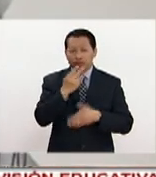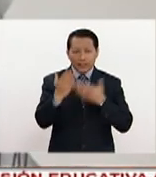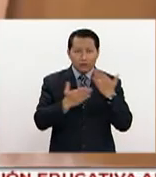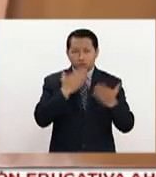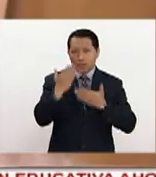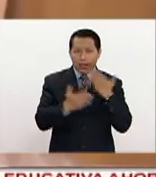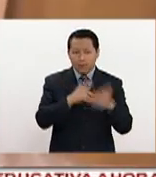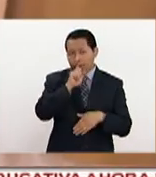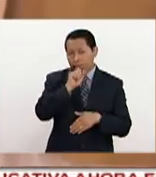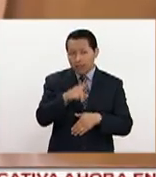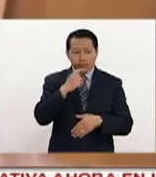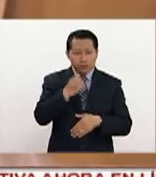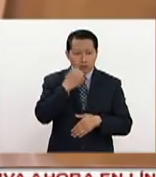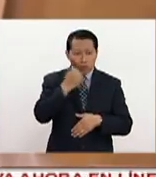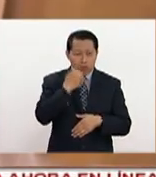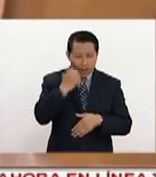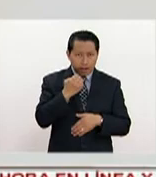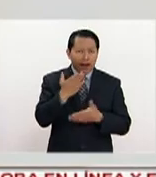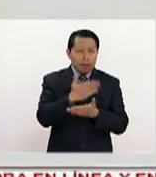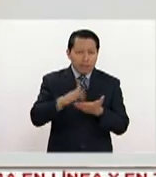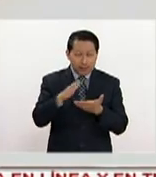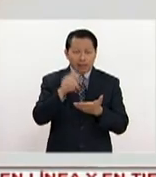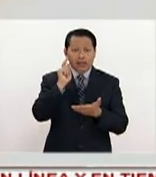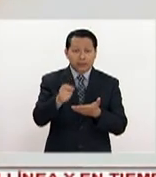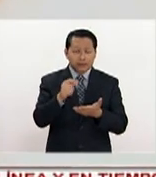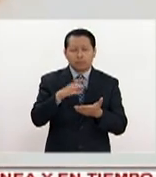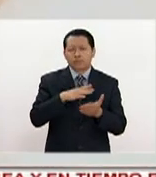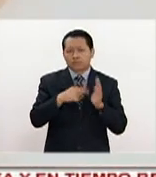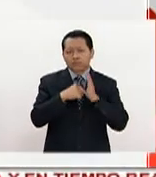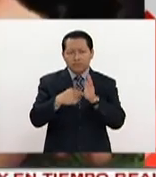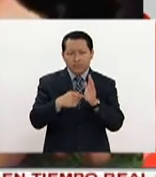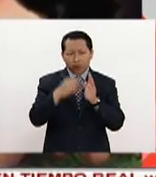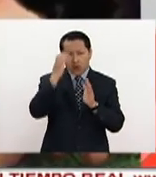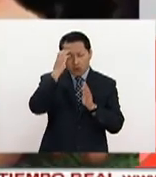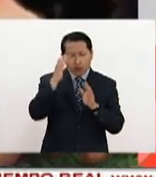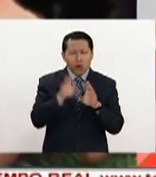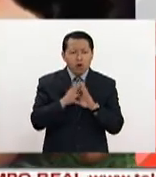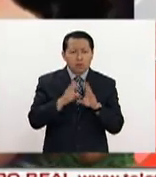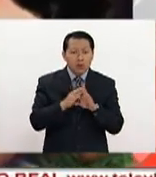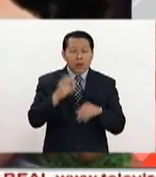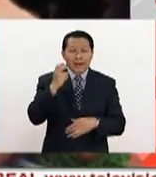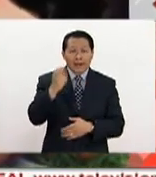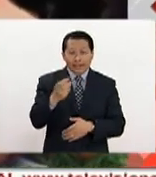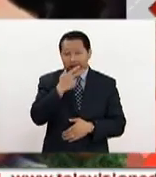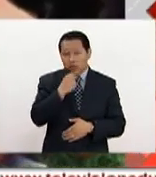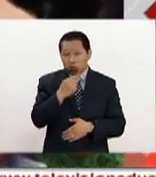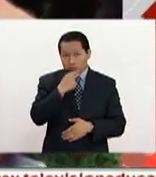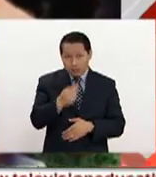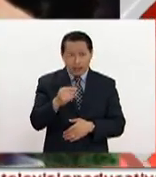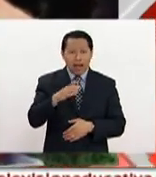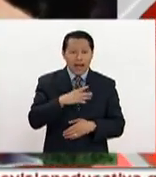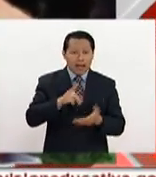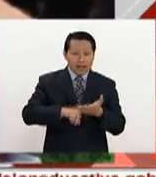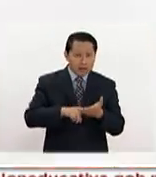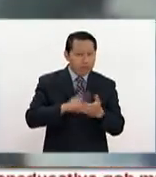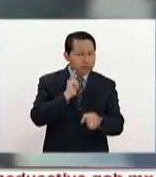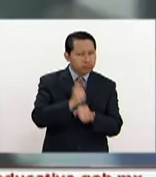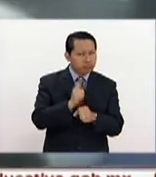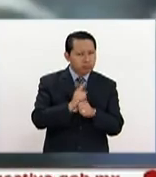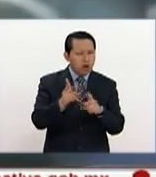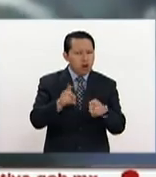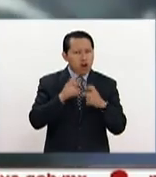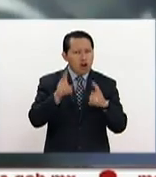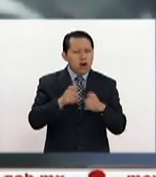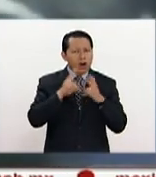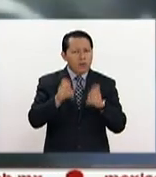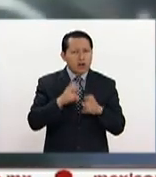en la misma academia. Como dato adicional, se dio a conocer que el imputado está relacionado con una carpeta por robo a negocios sin